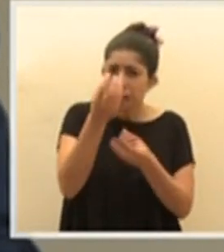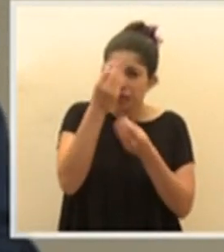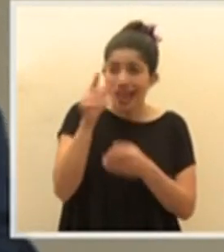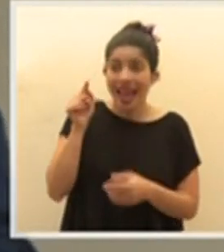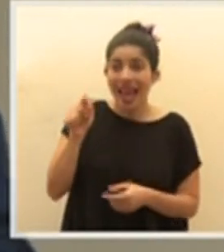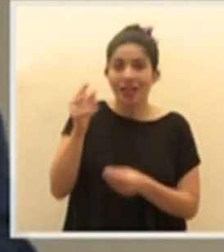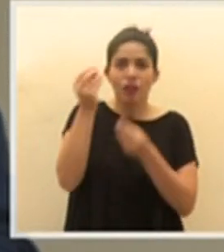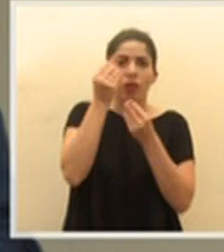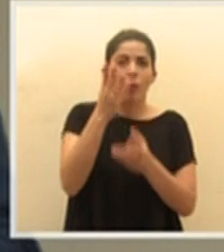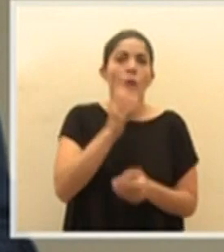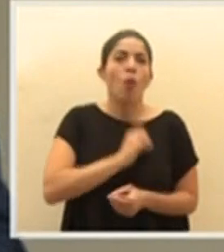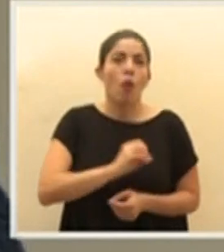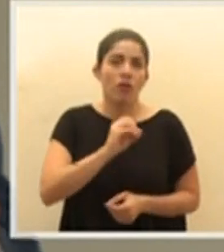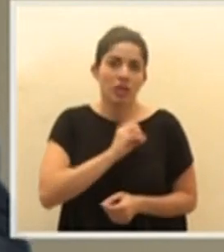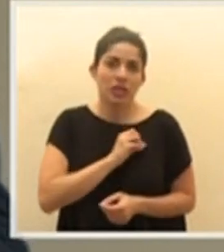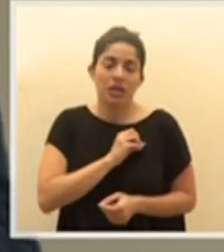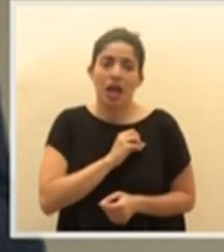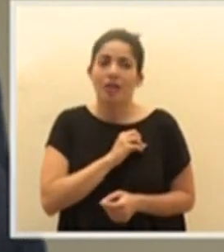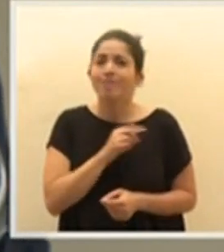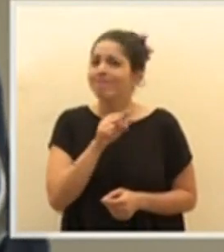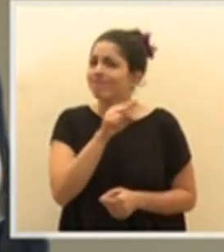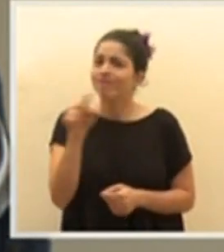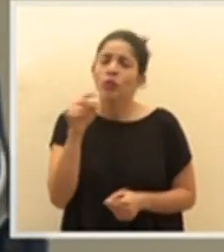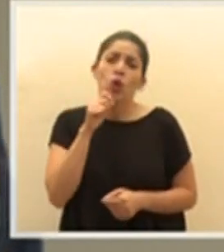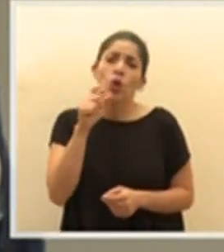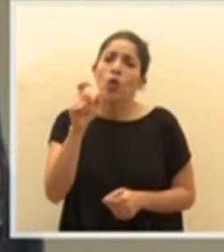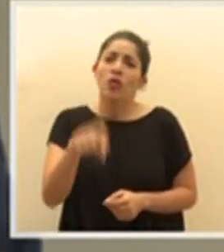datos oficiales. No deben